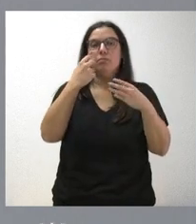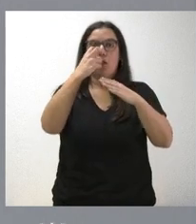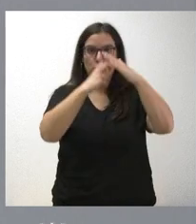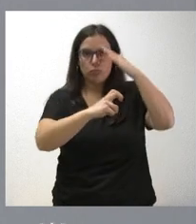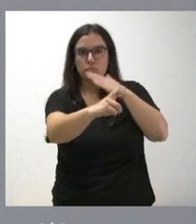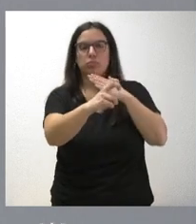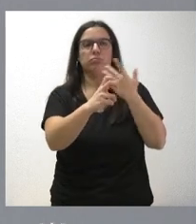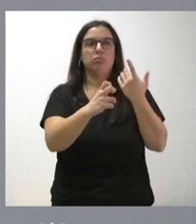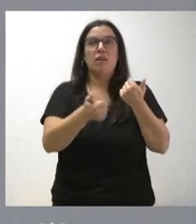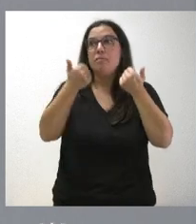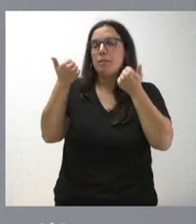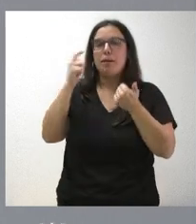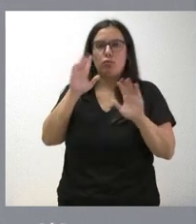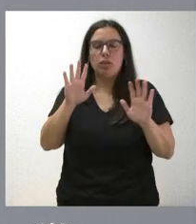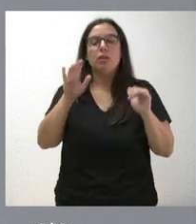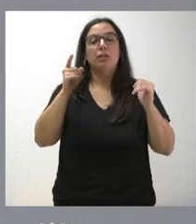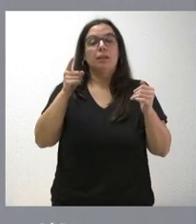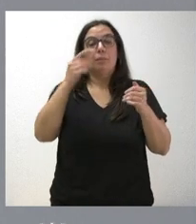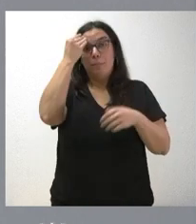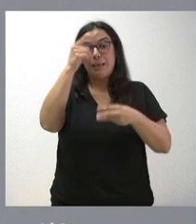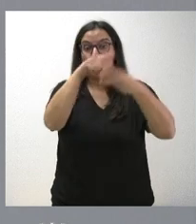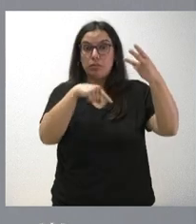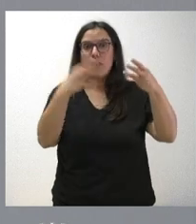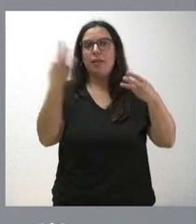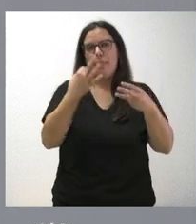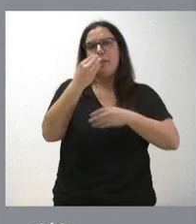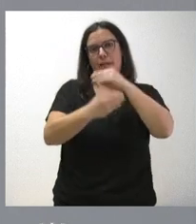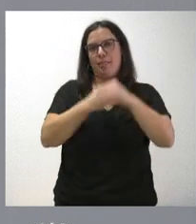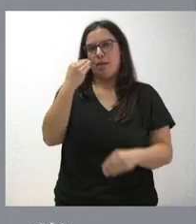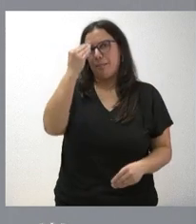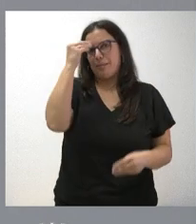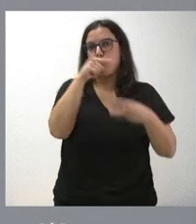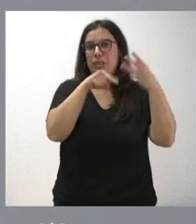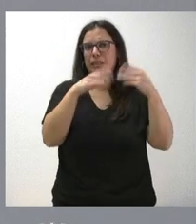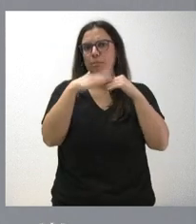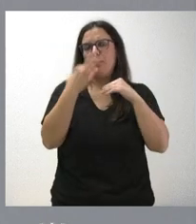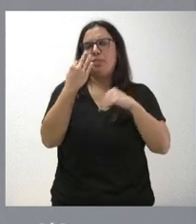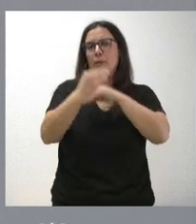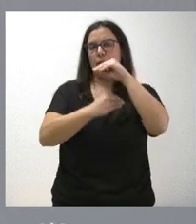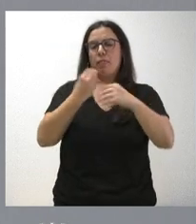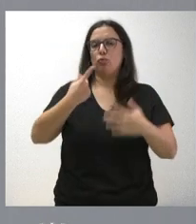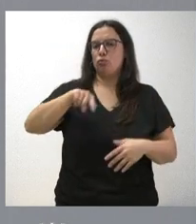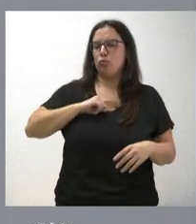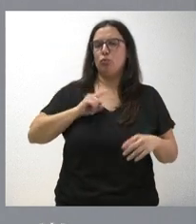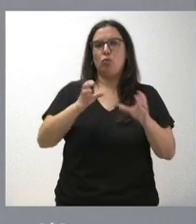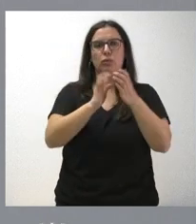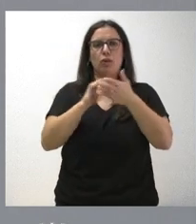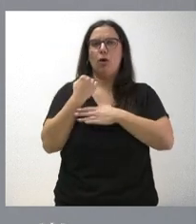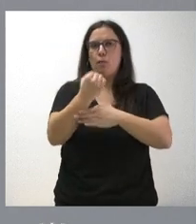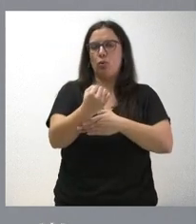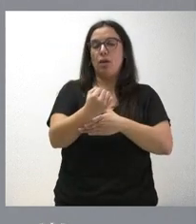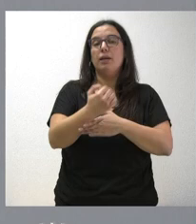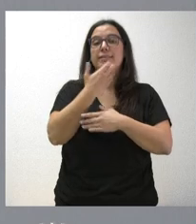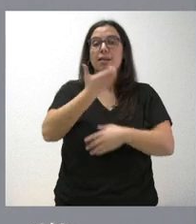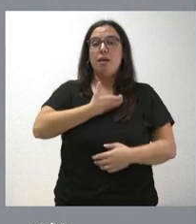plantearía alguno más y creemos que son proyectos que tendrían que llevarse a cabo y como tal la junta de castill los apoya si los